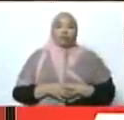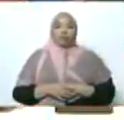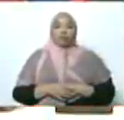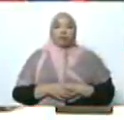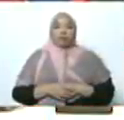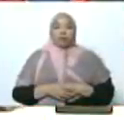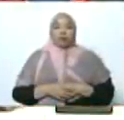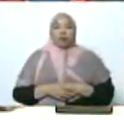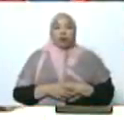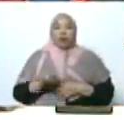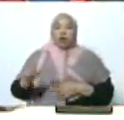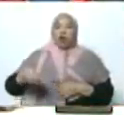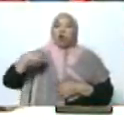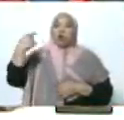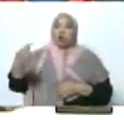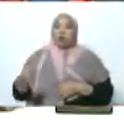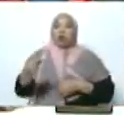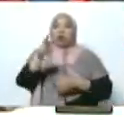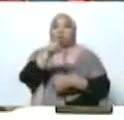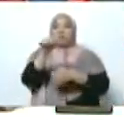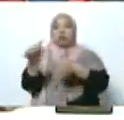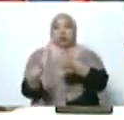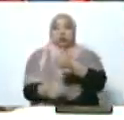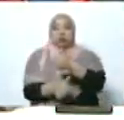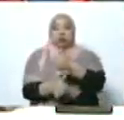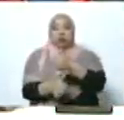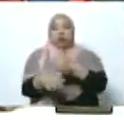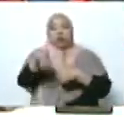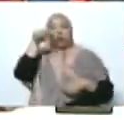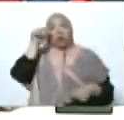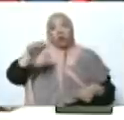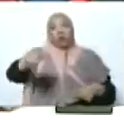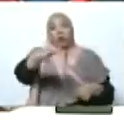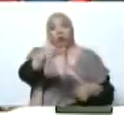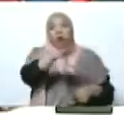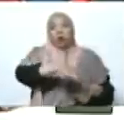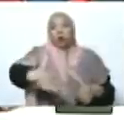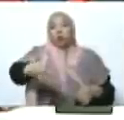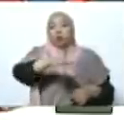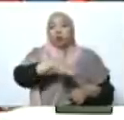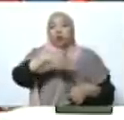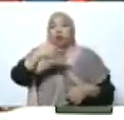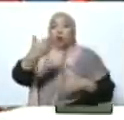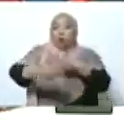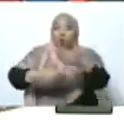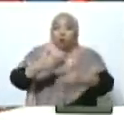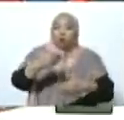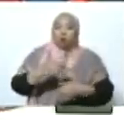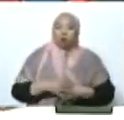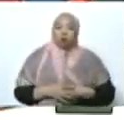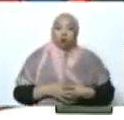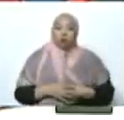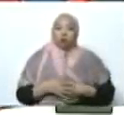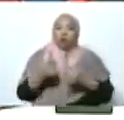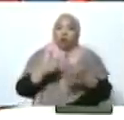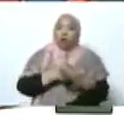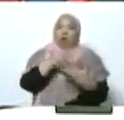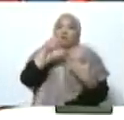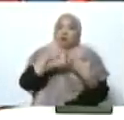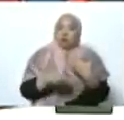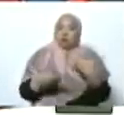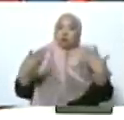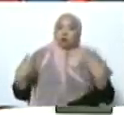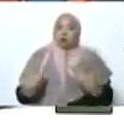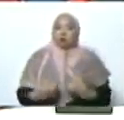Luego está la vicepresidencia del Gran Polo Patriótico y Alianzas, o Alianzas y Gran Polo Patriótico. Allí la propuesta es que el